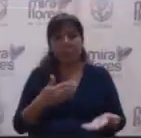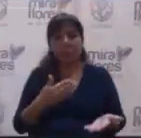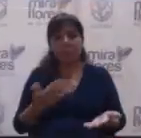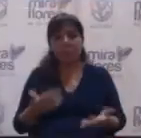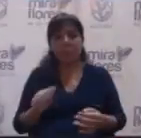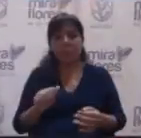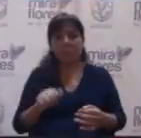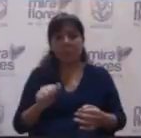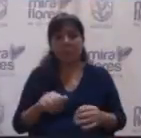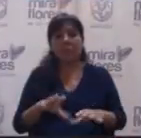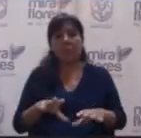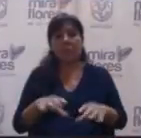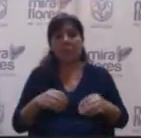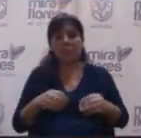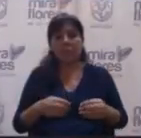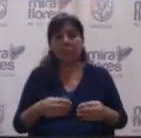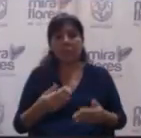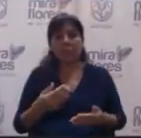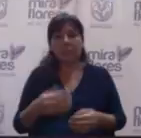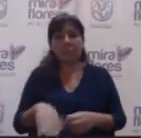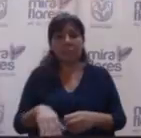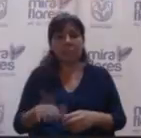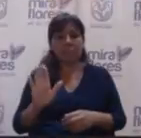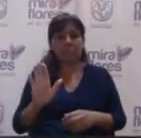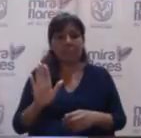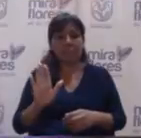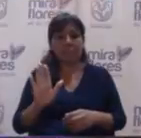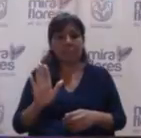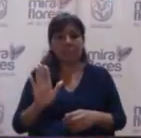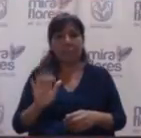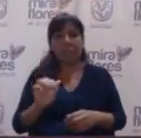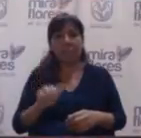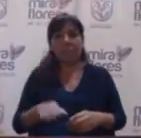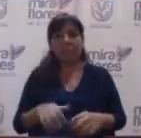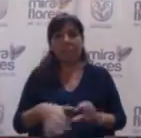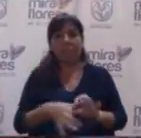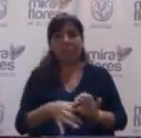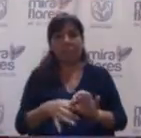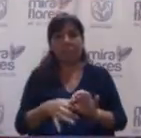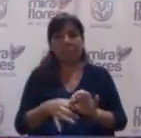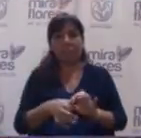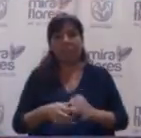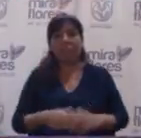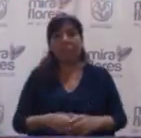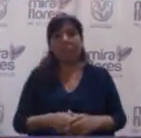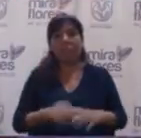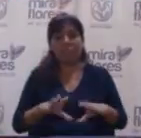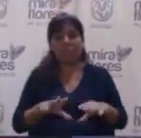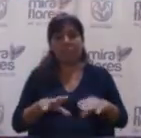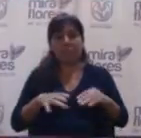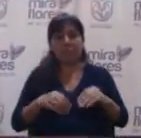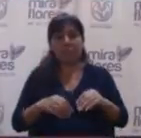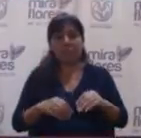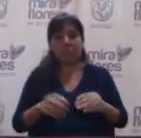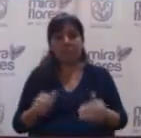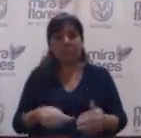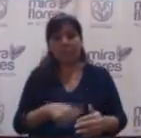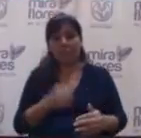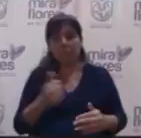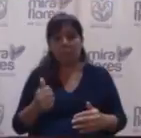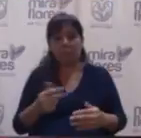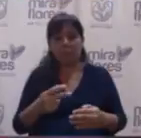Consejo que estén a favor, si van a expresarlo en señal de conformidad, se aprueba el acta por unanimidad. Muchas gracias. Vamos al siguiente punto, por